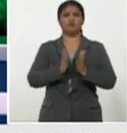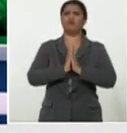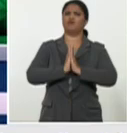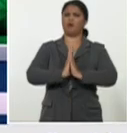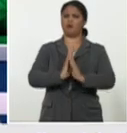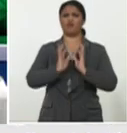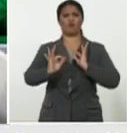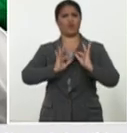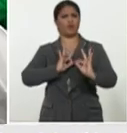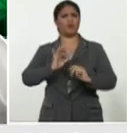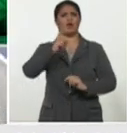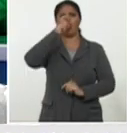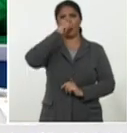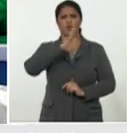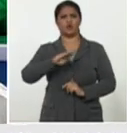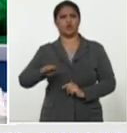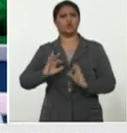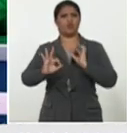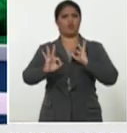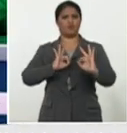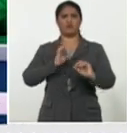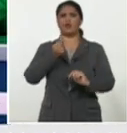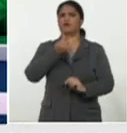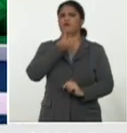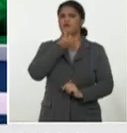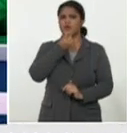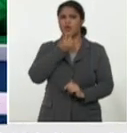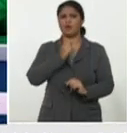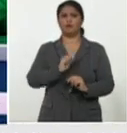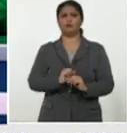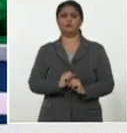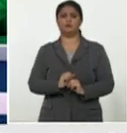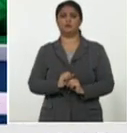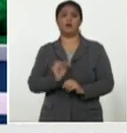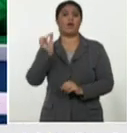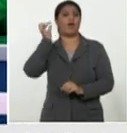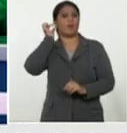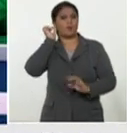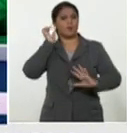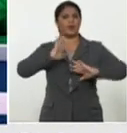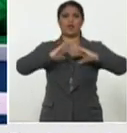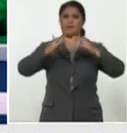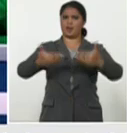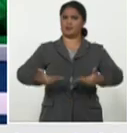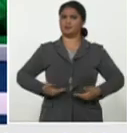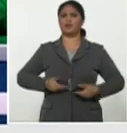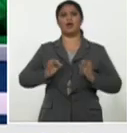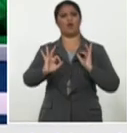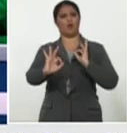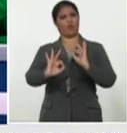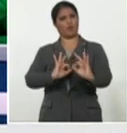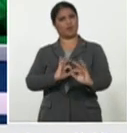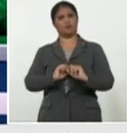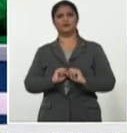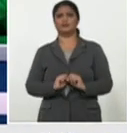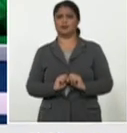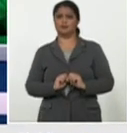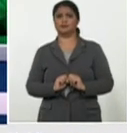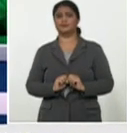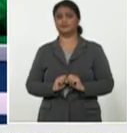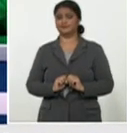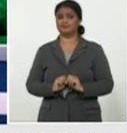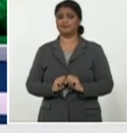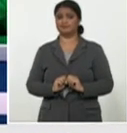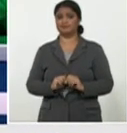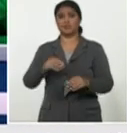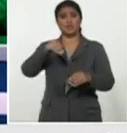están afectando, entre las personas de 60 y más años de edad, de lograr la sensibilidad, que nos demos